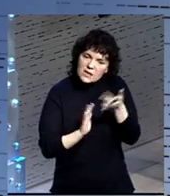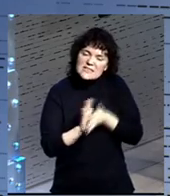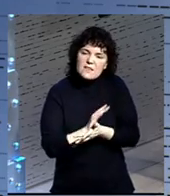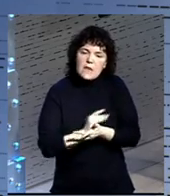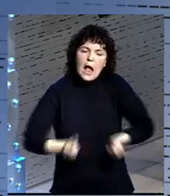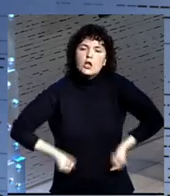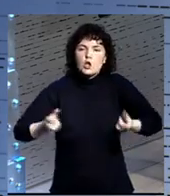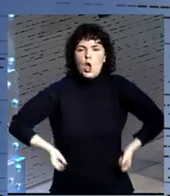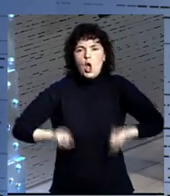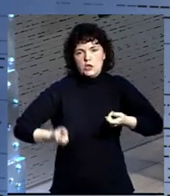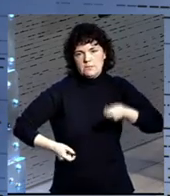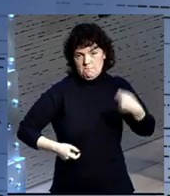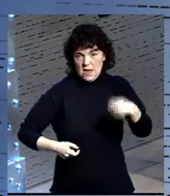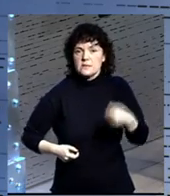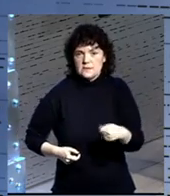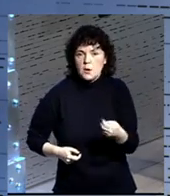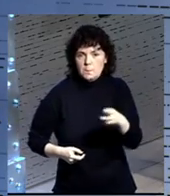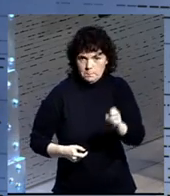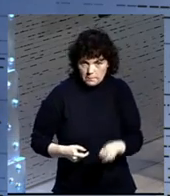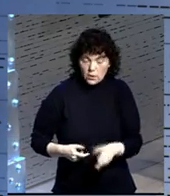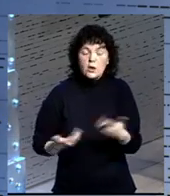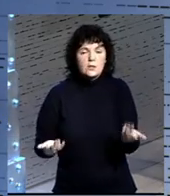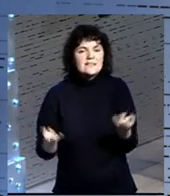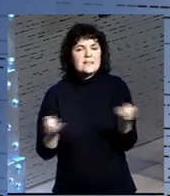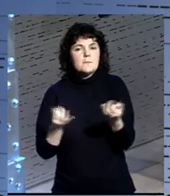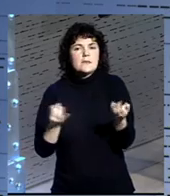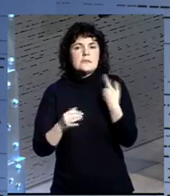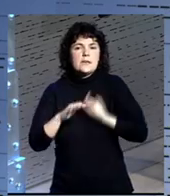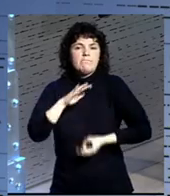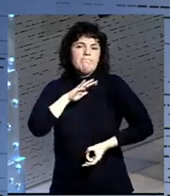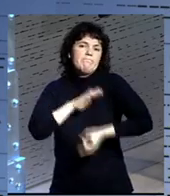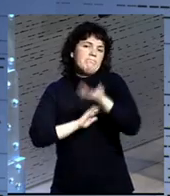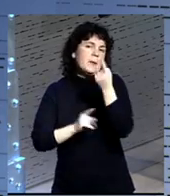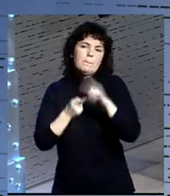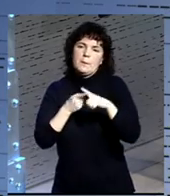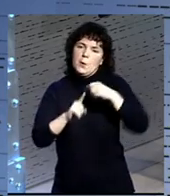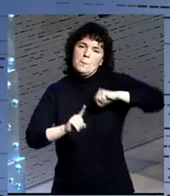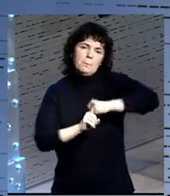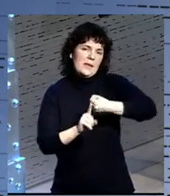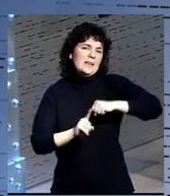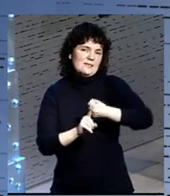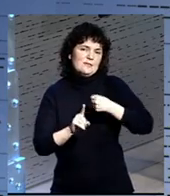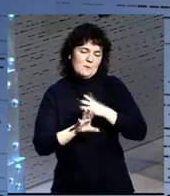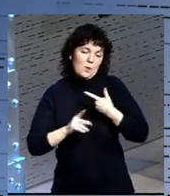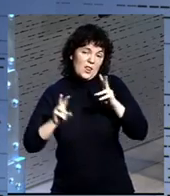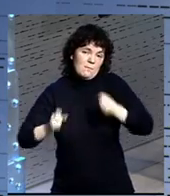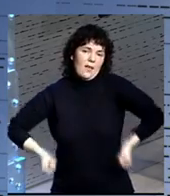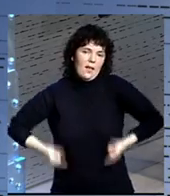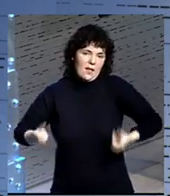costes. ¿De acuerdo? Por lo tanto, ya emerge una primera presión por el lado de los costes,